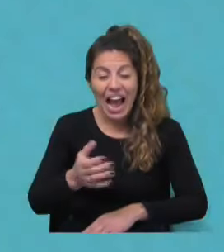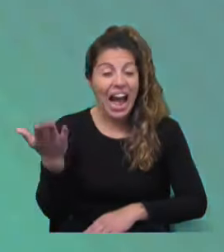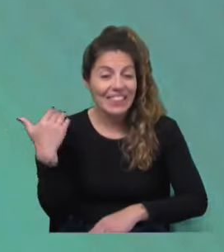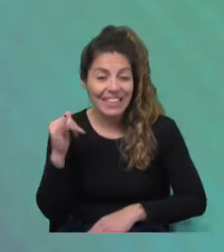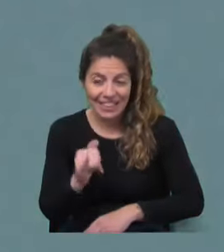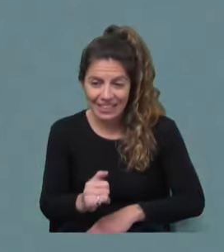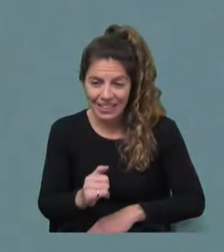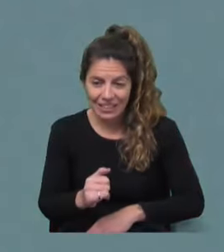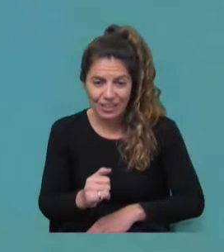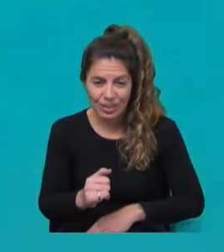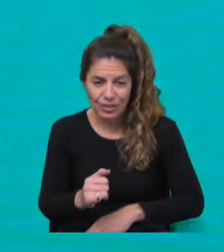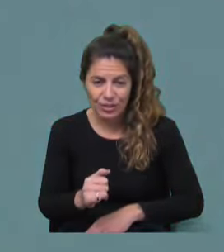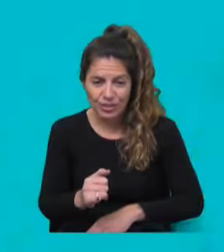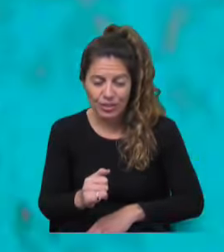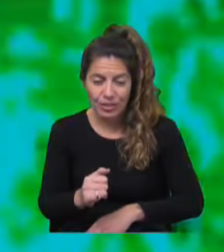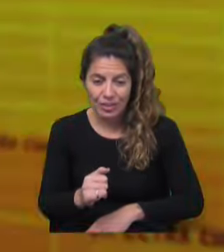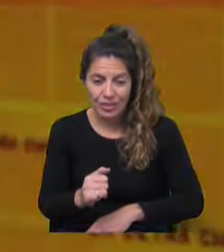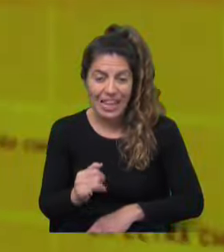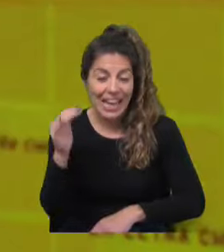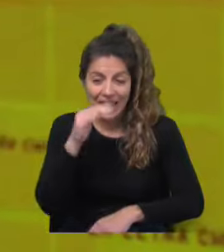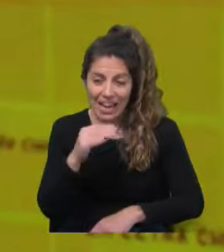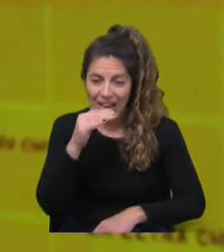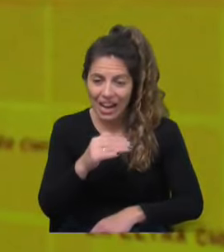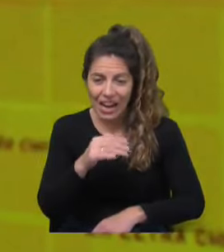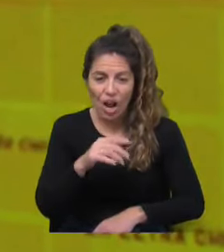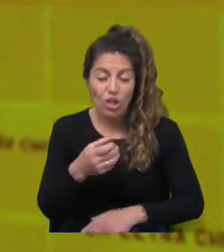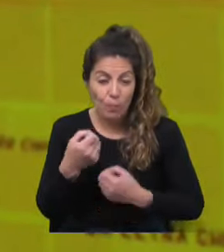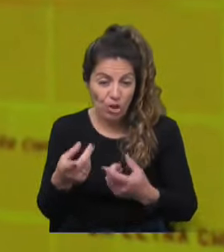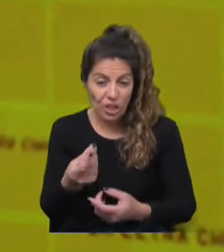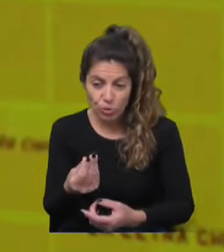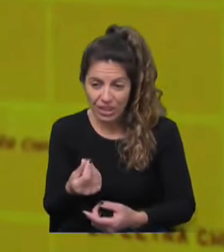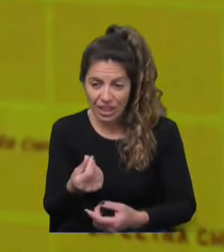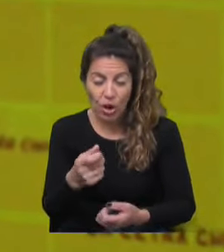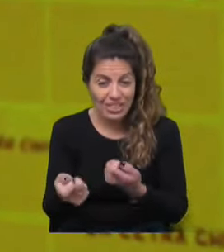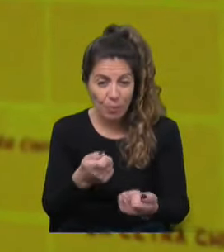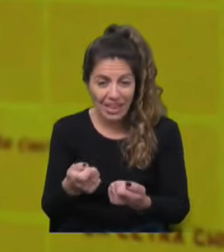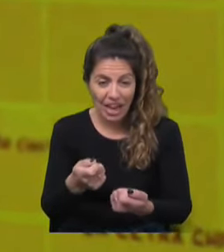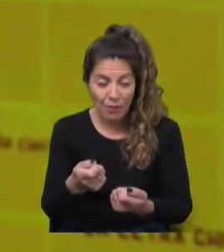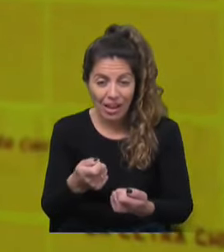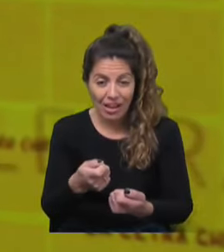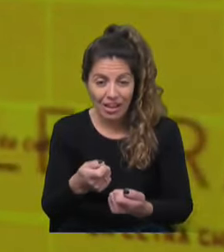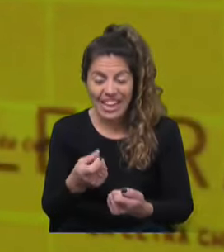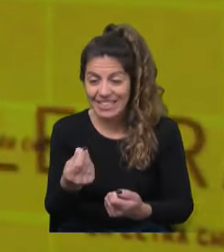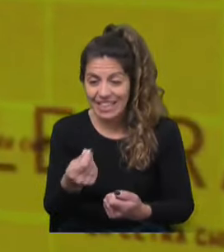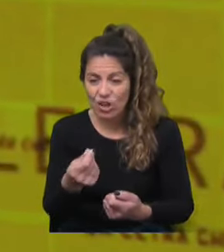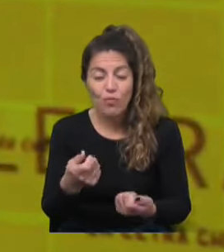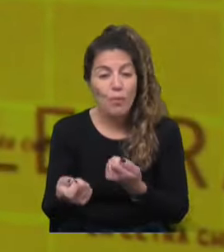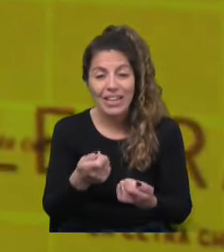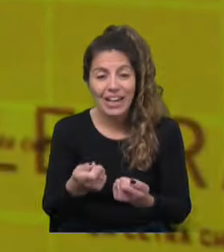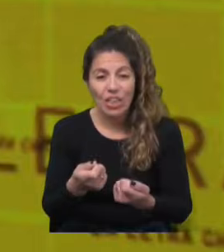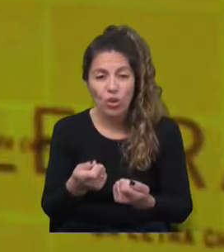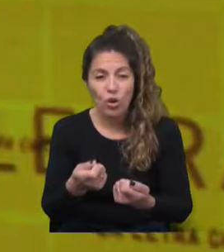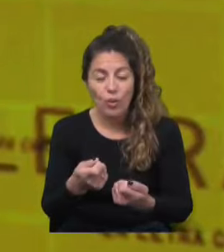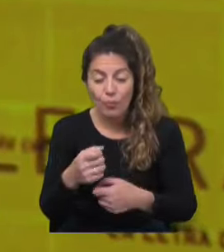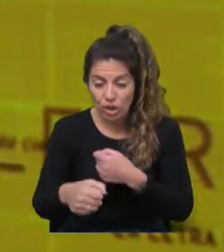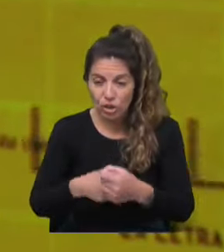tenían como en la caja, donde ponían sus dineros, donde ahí se manejaba ese portafolio, fue muy manejado el portafolio durante todos